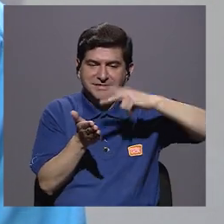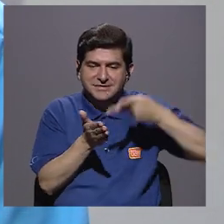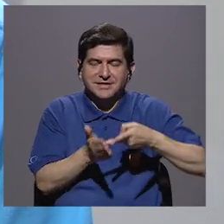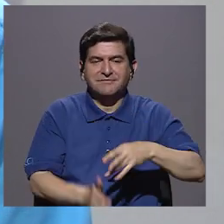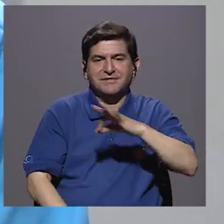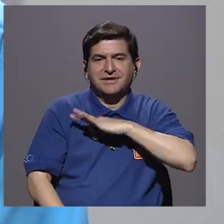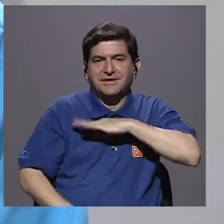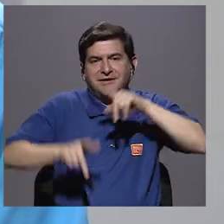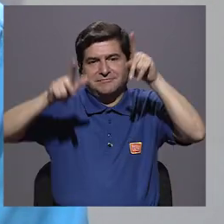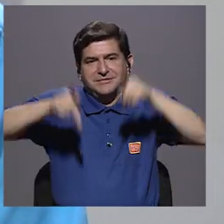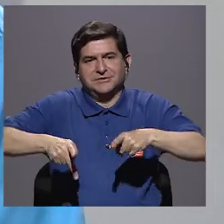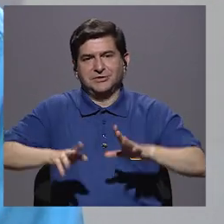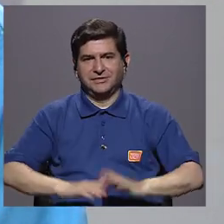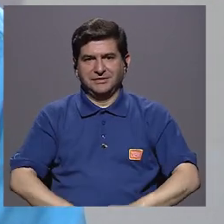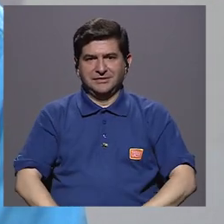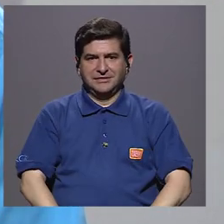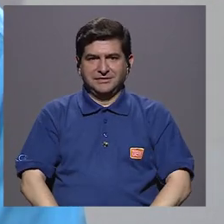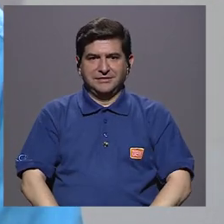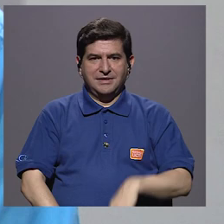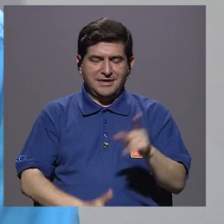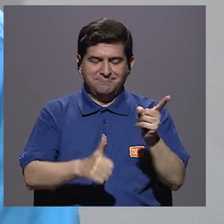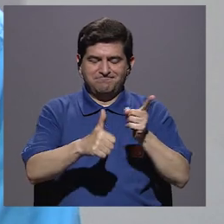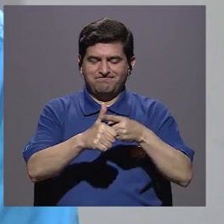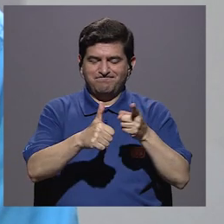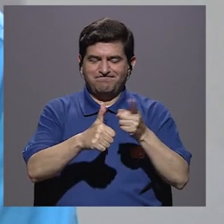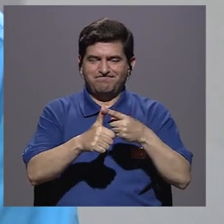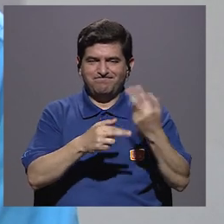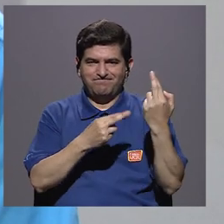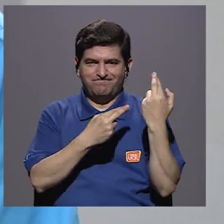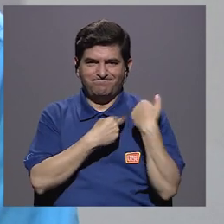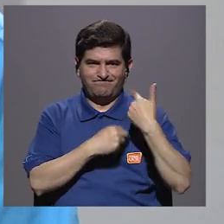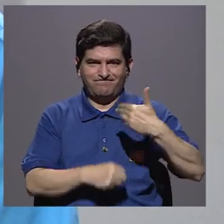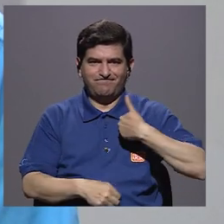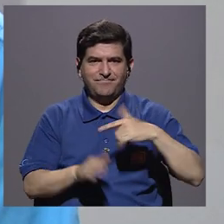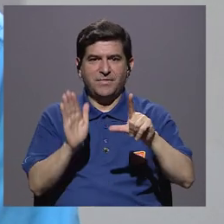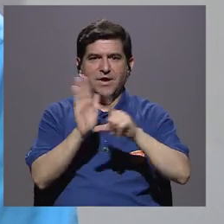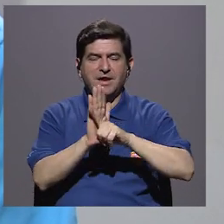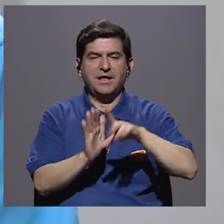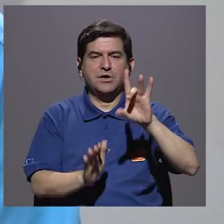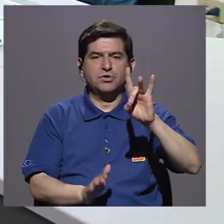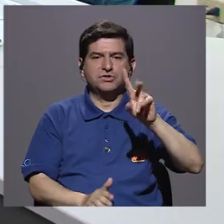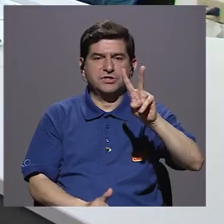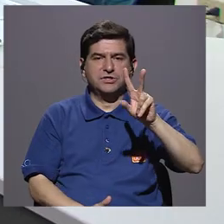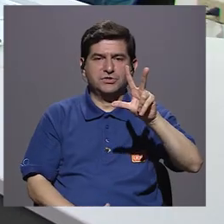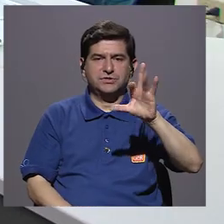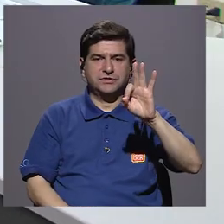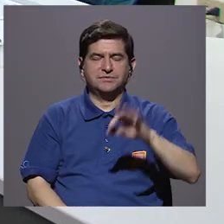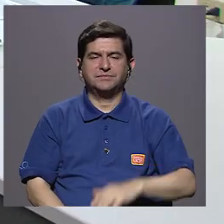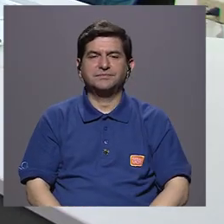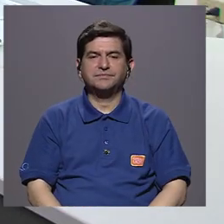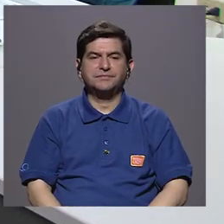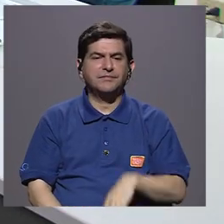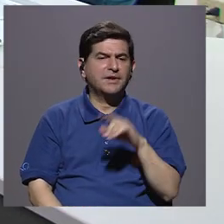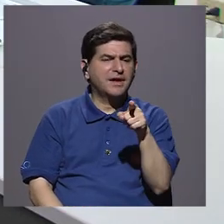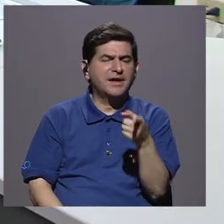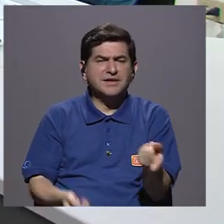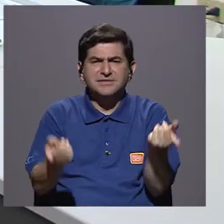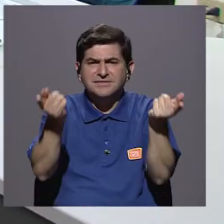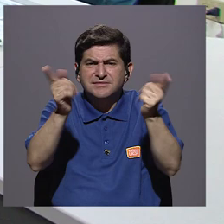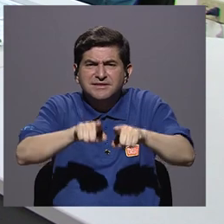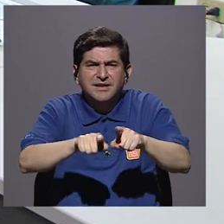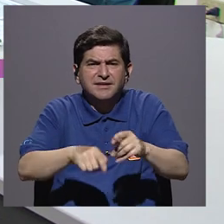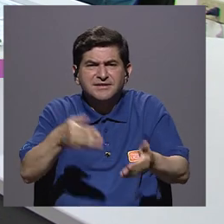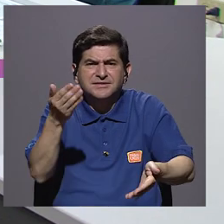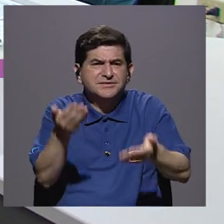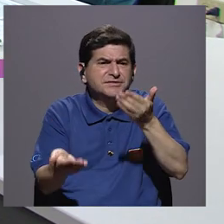beneficio propio de la persona. Entonces es uno de los primeros deberes que tenemos en la ley 8239. Esto, por ejemplo, tendría